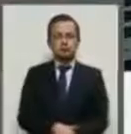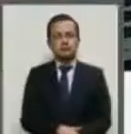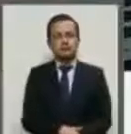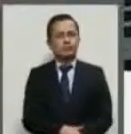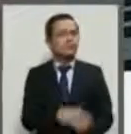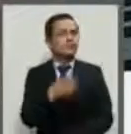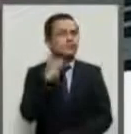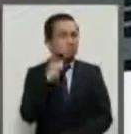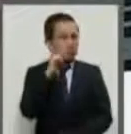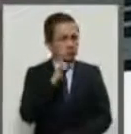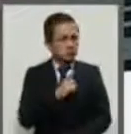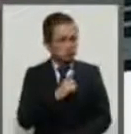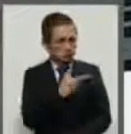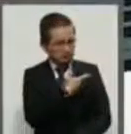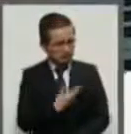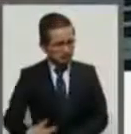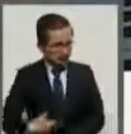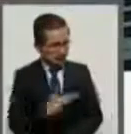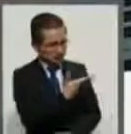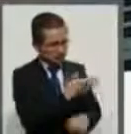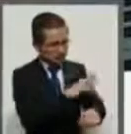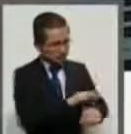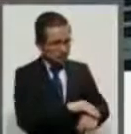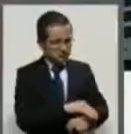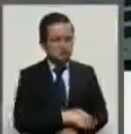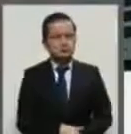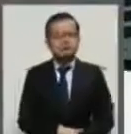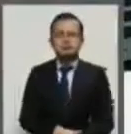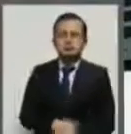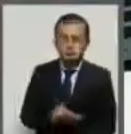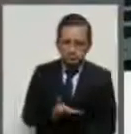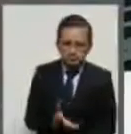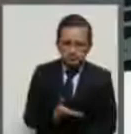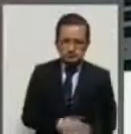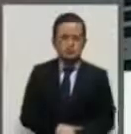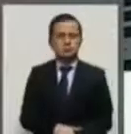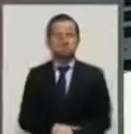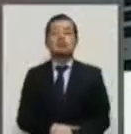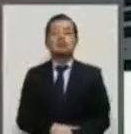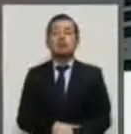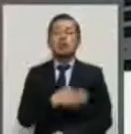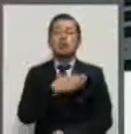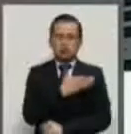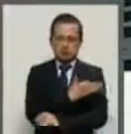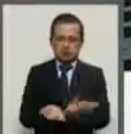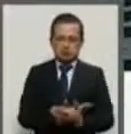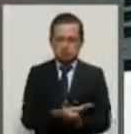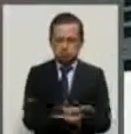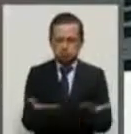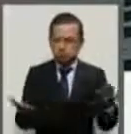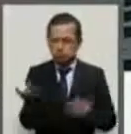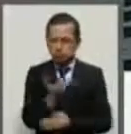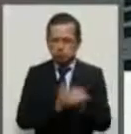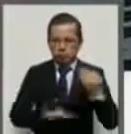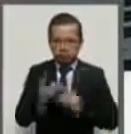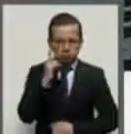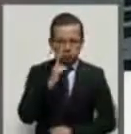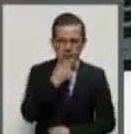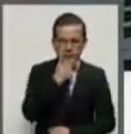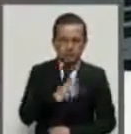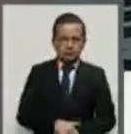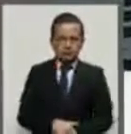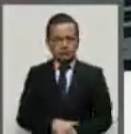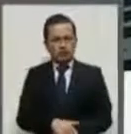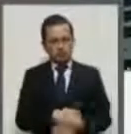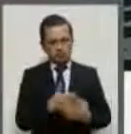Con su venia, diputada presidenta. Adelante. Buenas tardes a todas y a todos. El paquete económico 2019 del